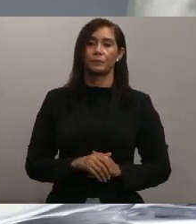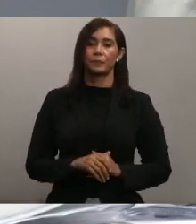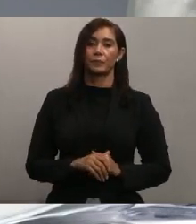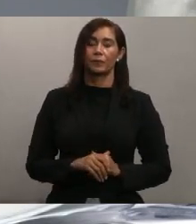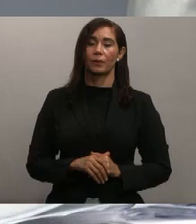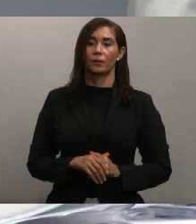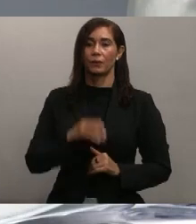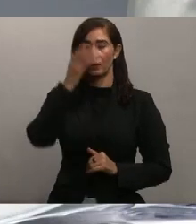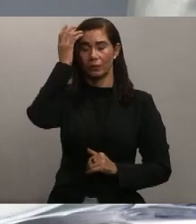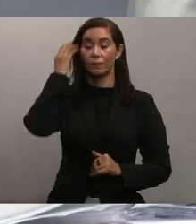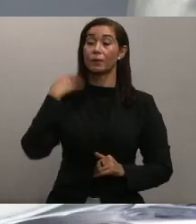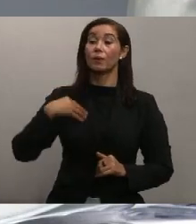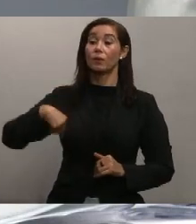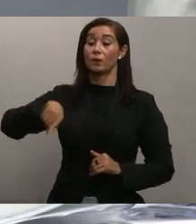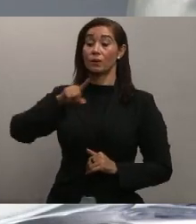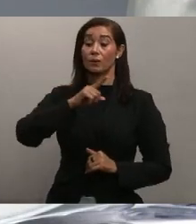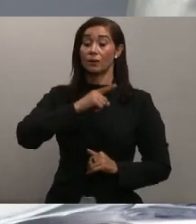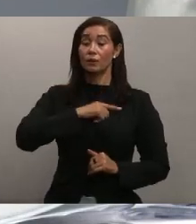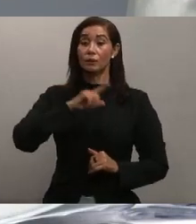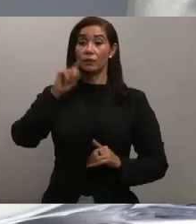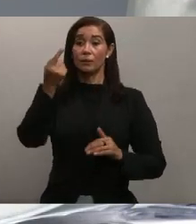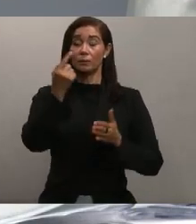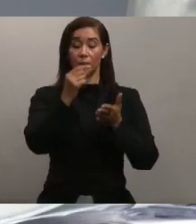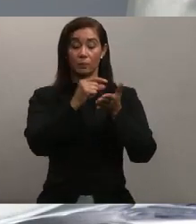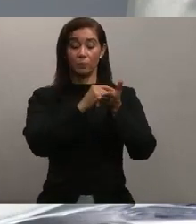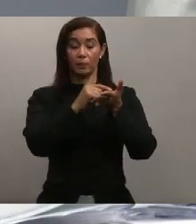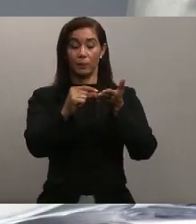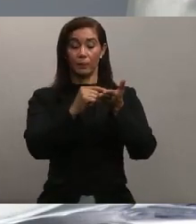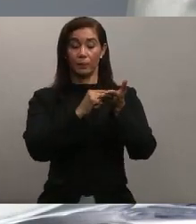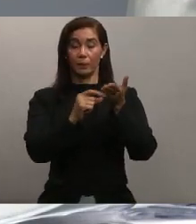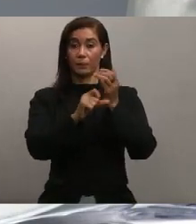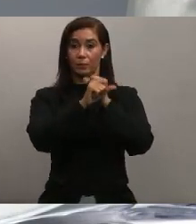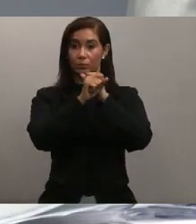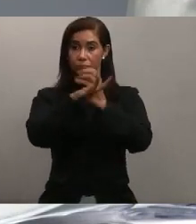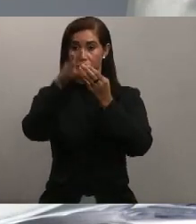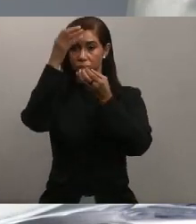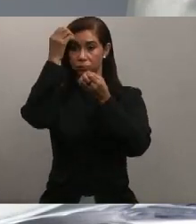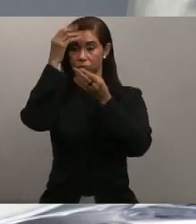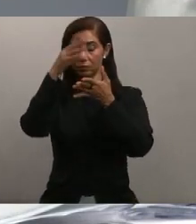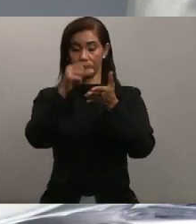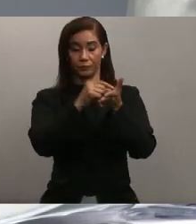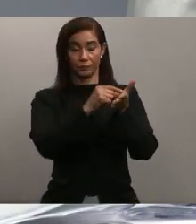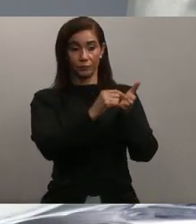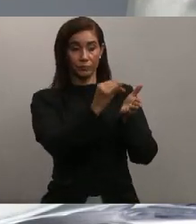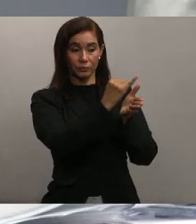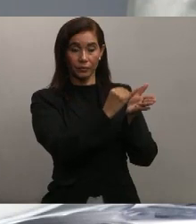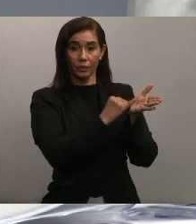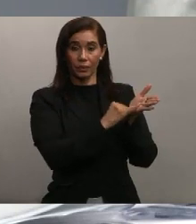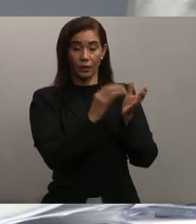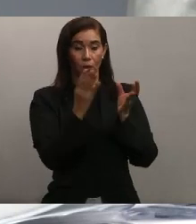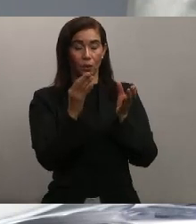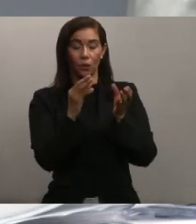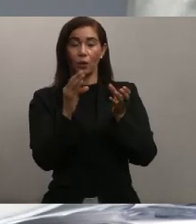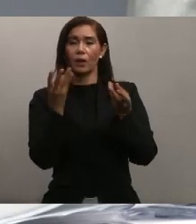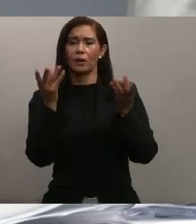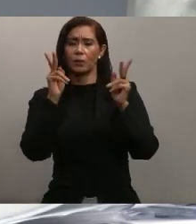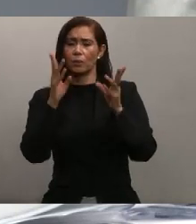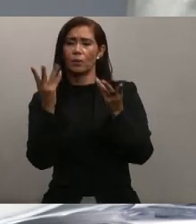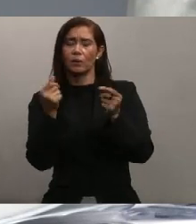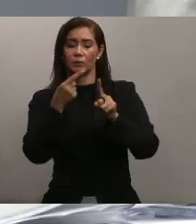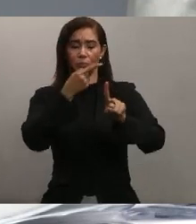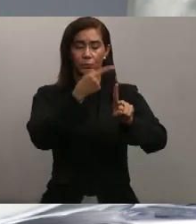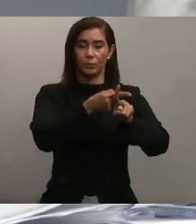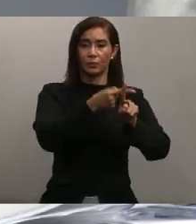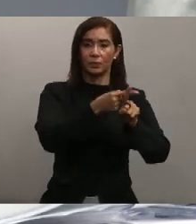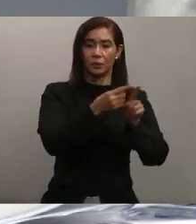anteriormente, reportando en la primera página del boletín un gráfico con el número de casos positivos que se van